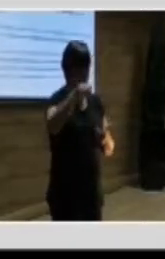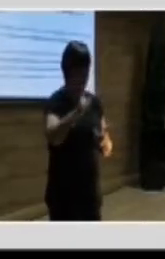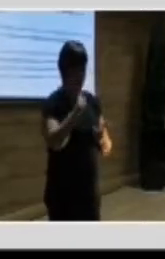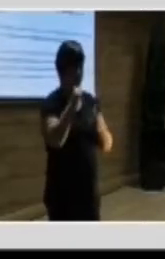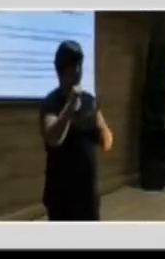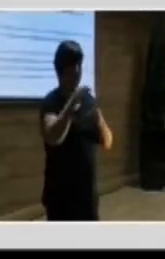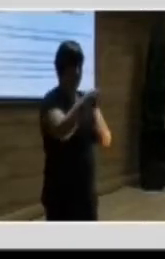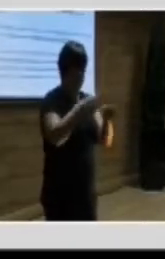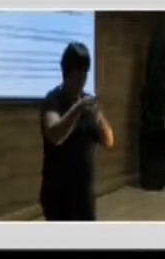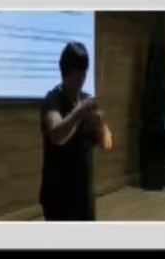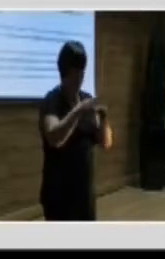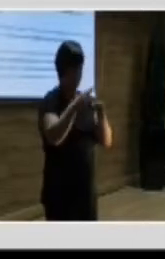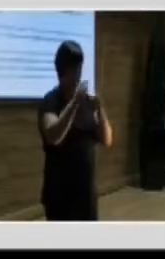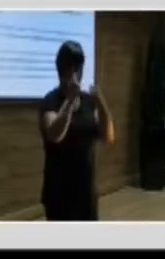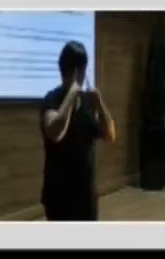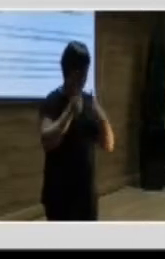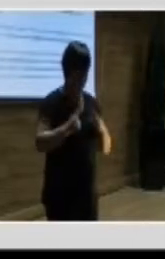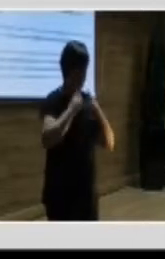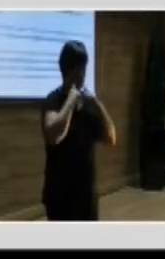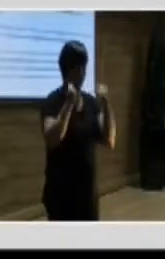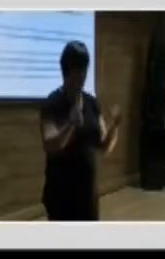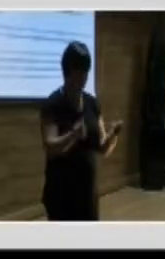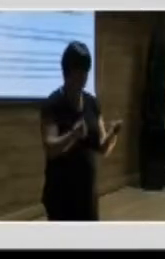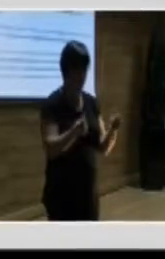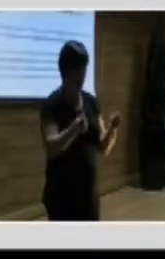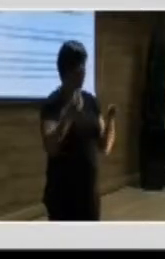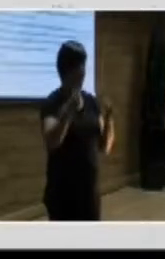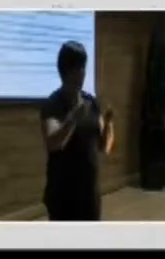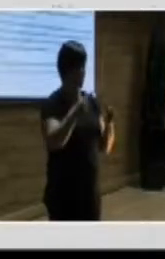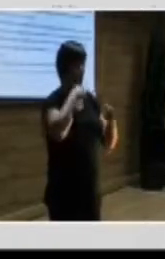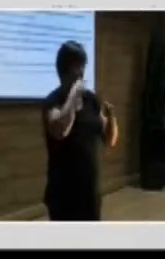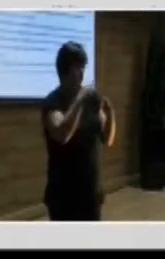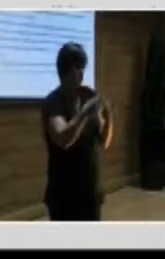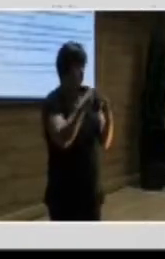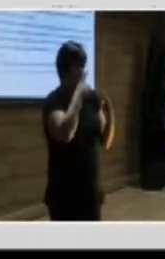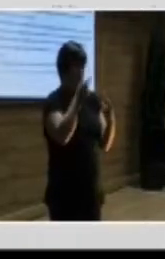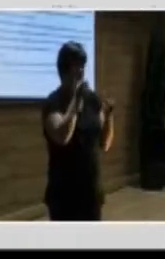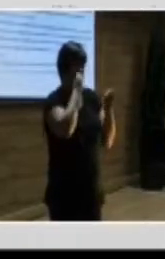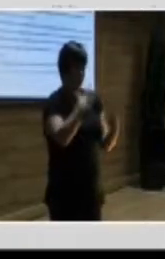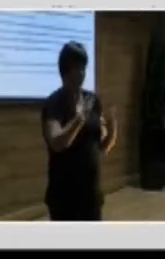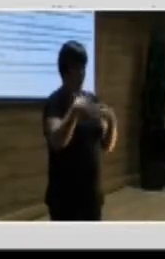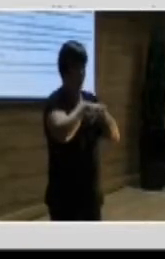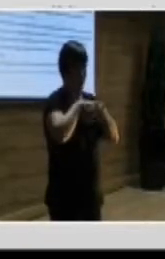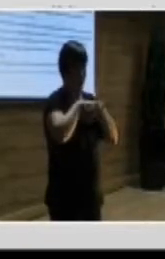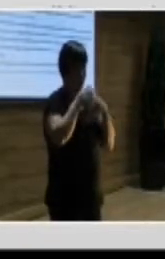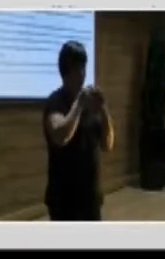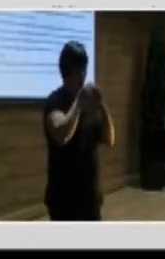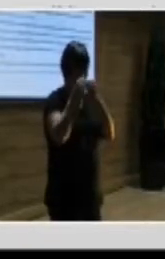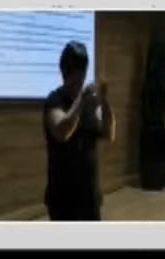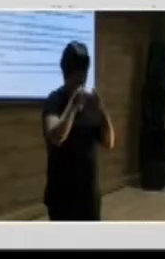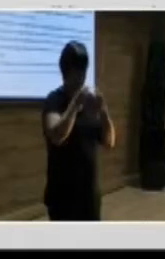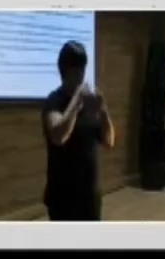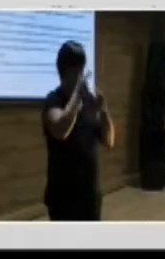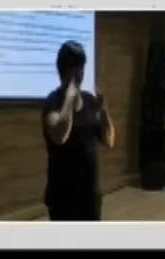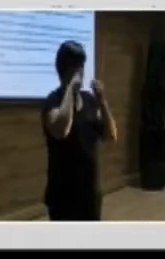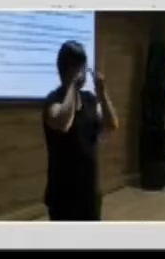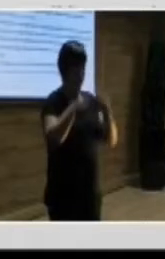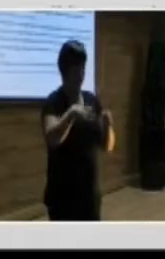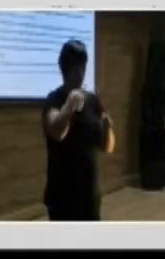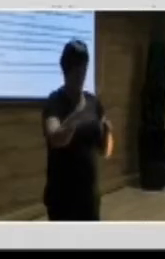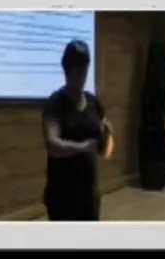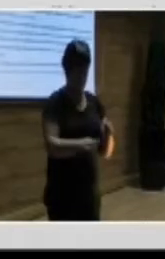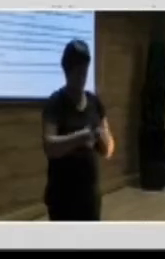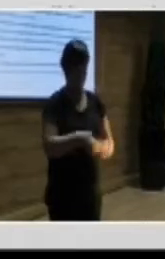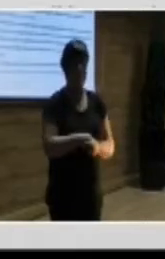células, lágrimas, saliva. Eso es un buen banco de tejidos para contribuir a la investigación. Y por último, focalizar la